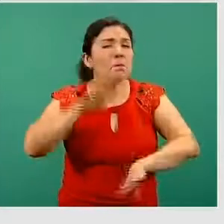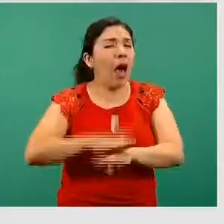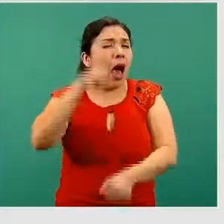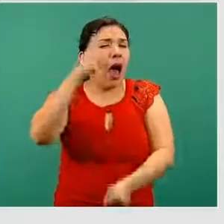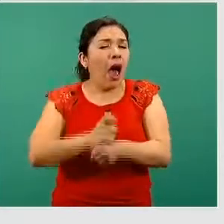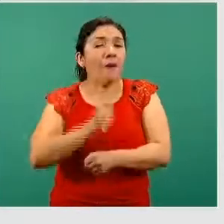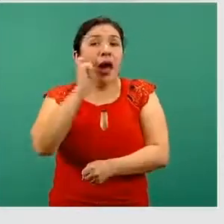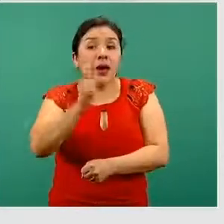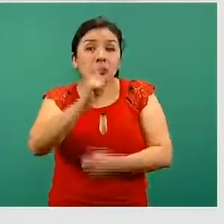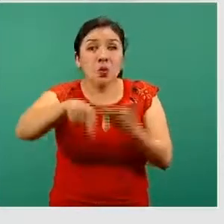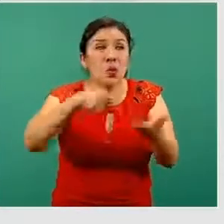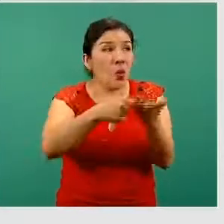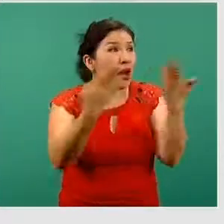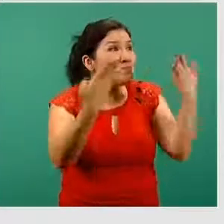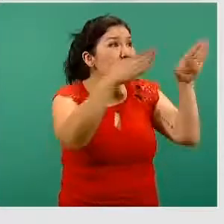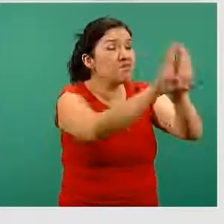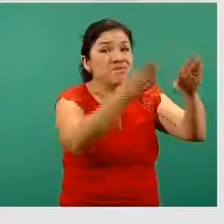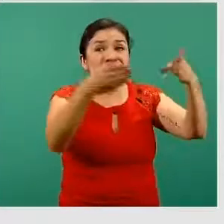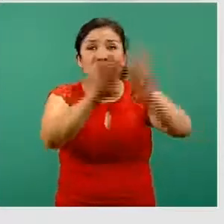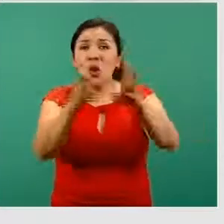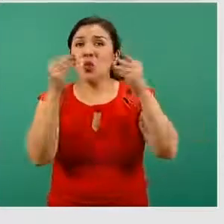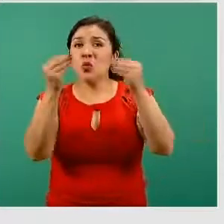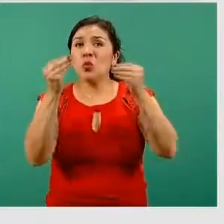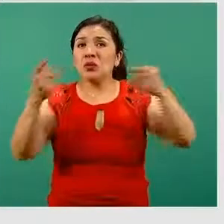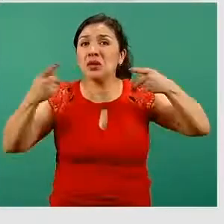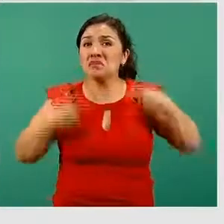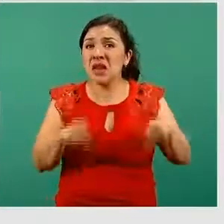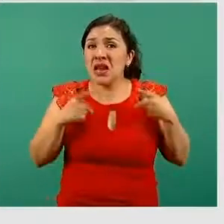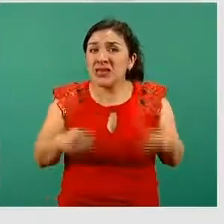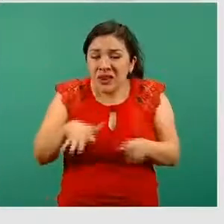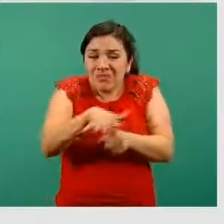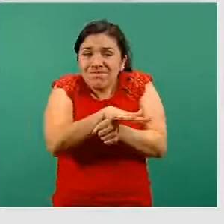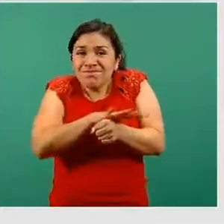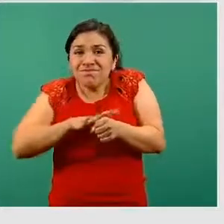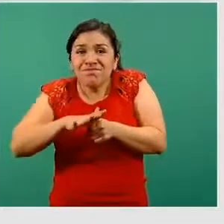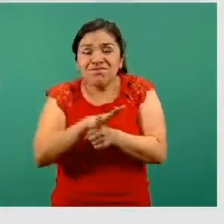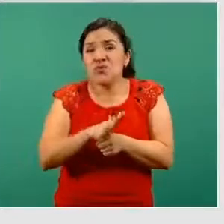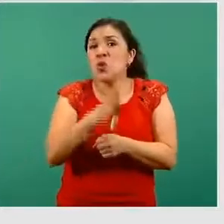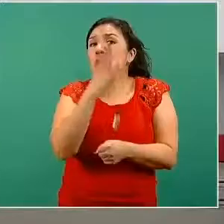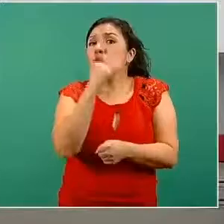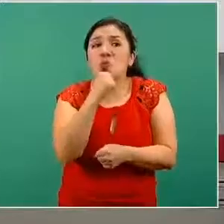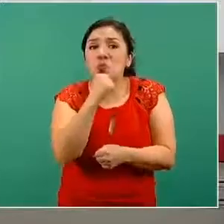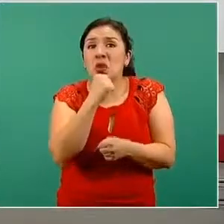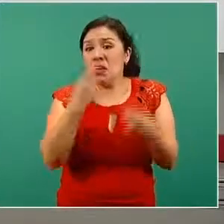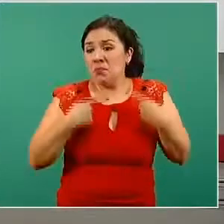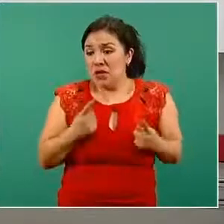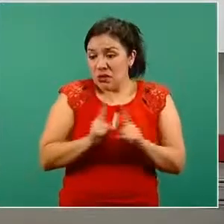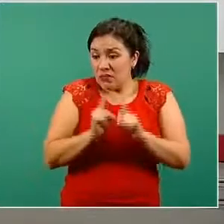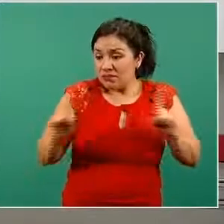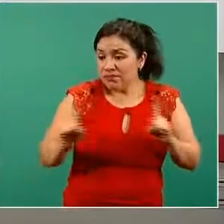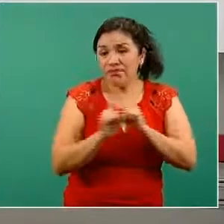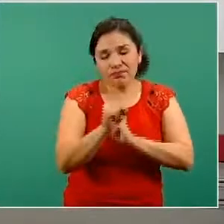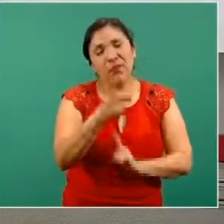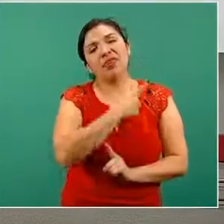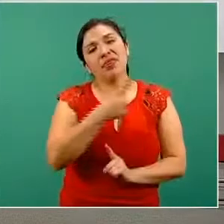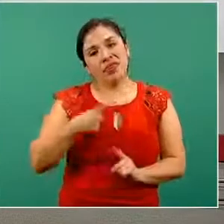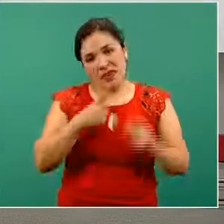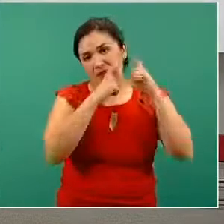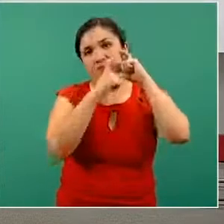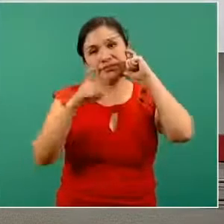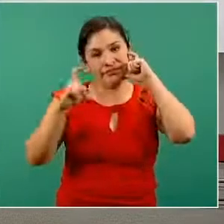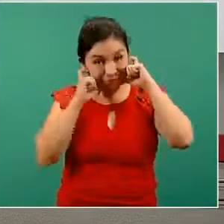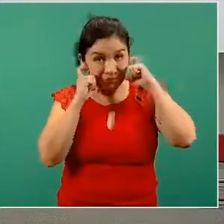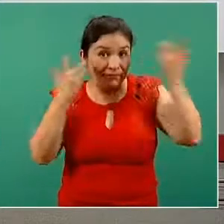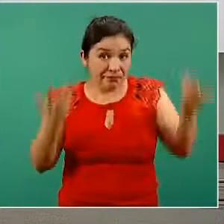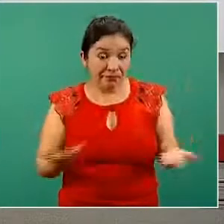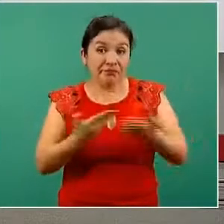en espacios cerrados, congregados o donde no es posible, obviamente, guardar la sana distancia. Entonces,